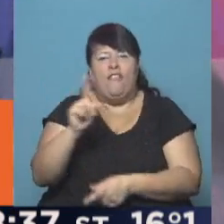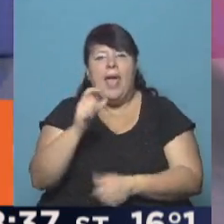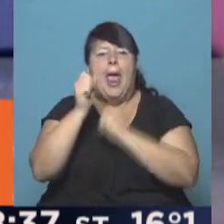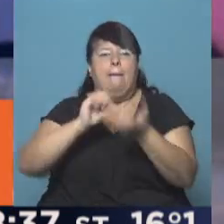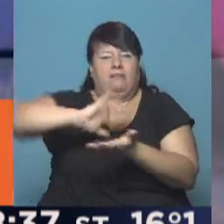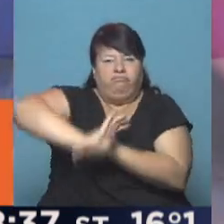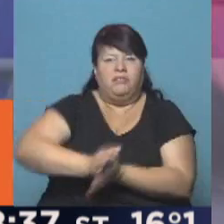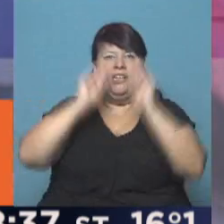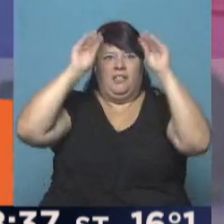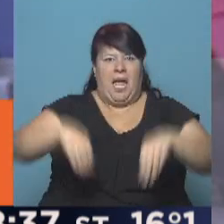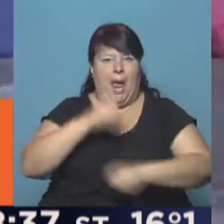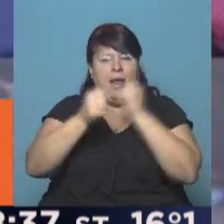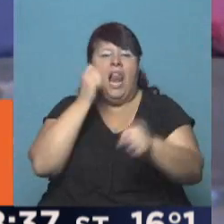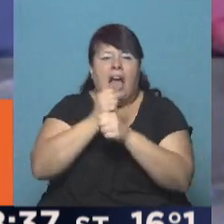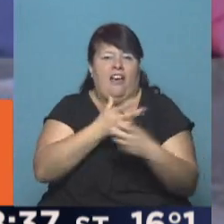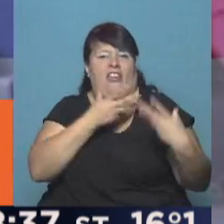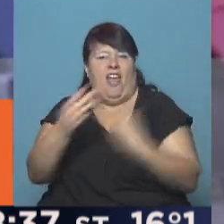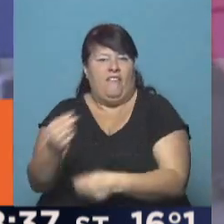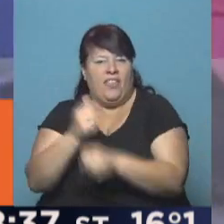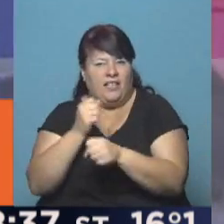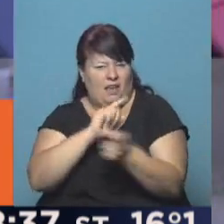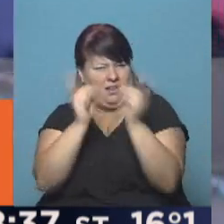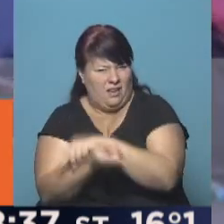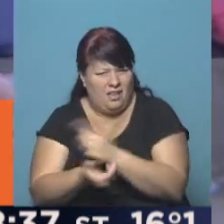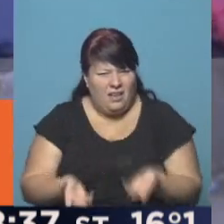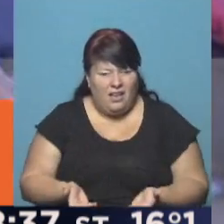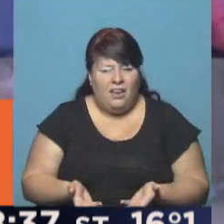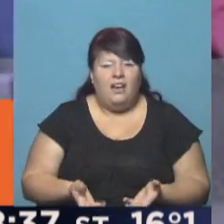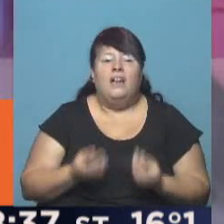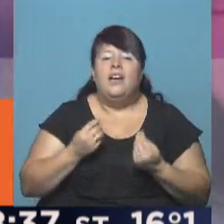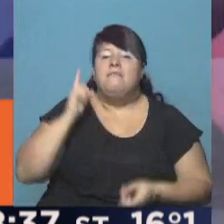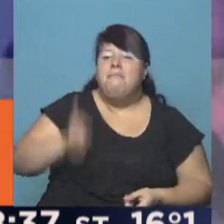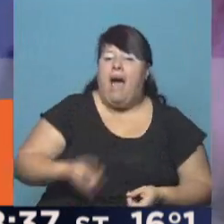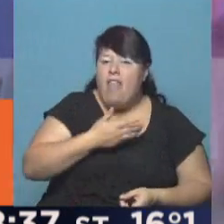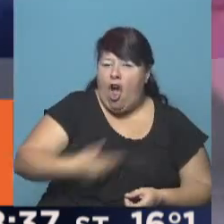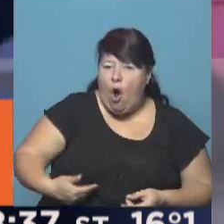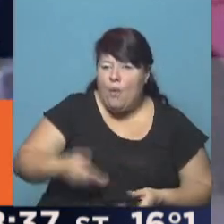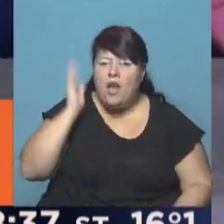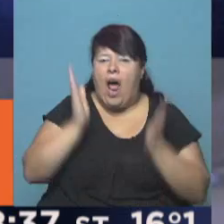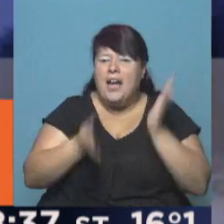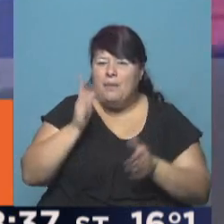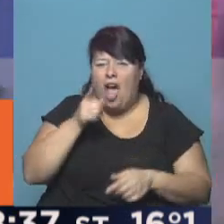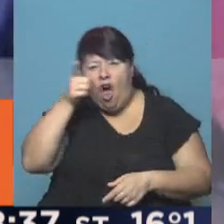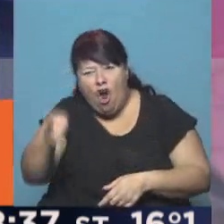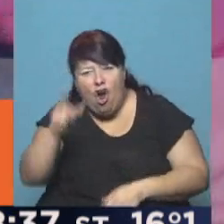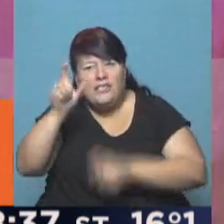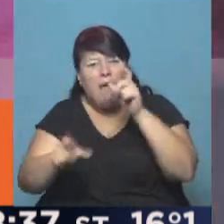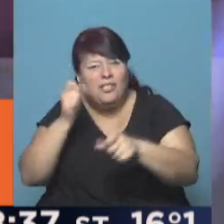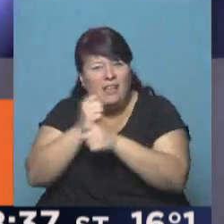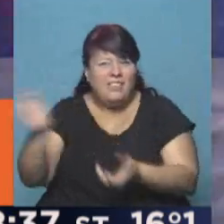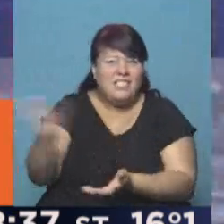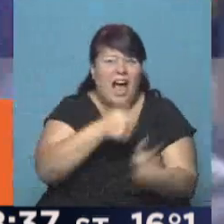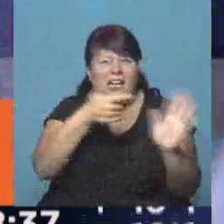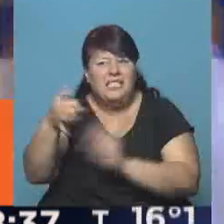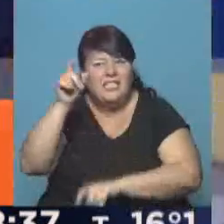vacían las fuentes de trabajo y los trabajadores defienden la puesto de trabajo a donde manda el gobierno su aparato represivo a desalojar